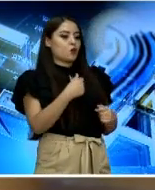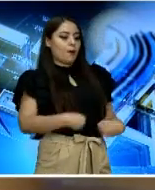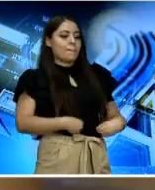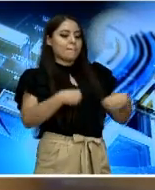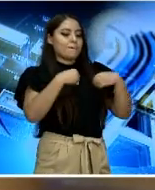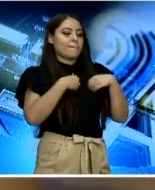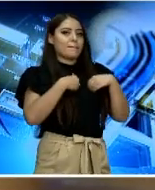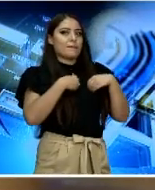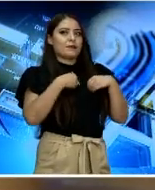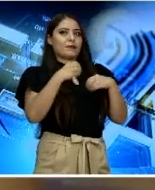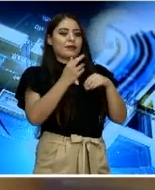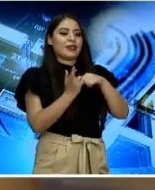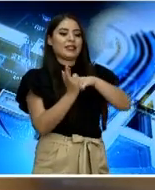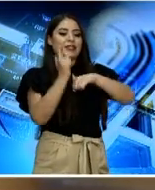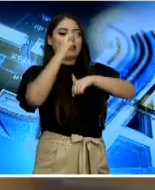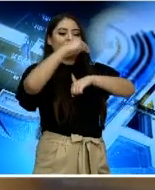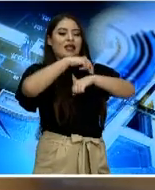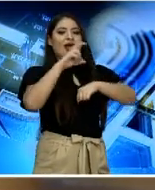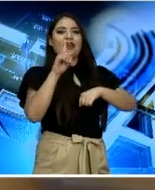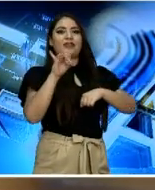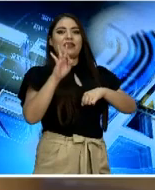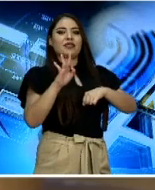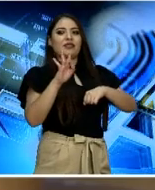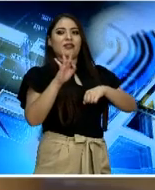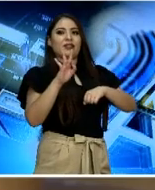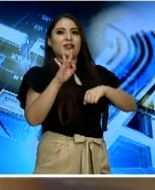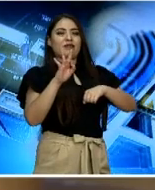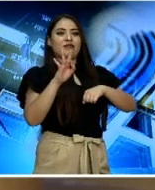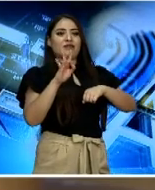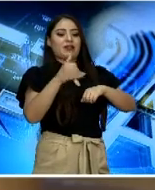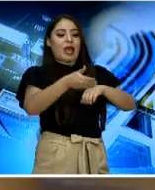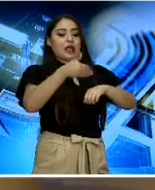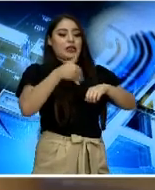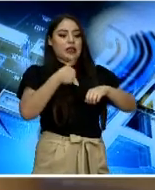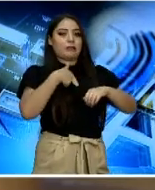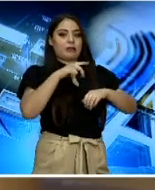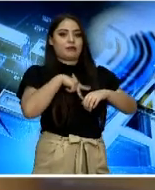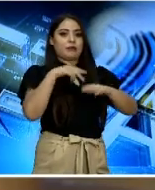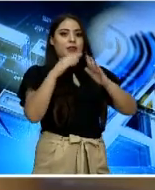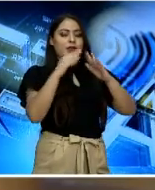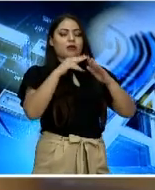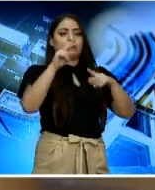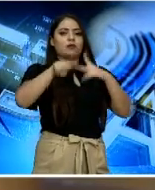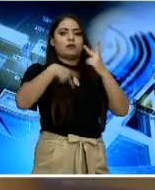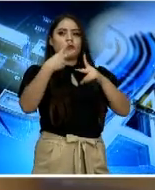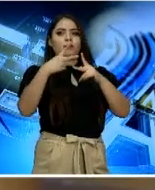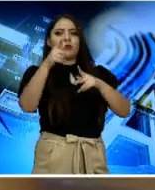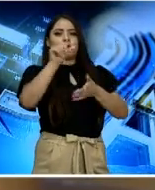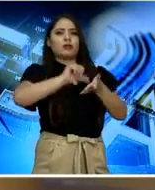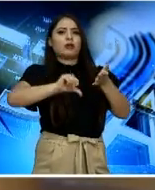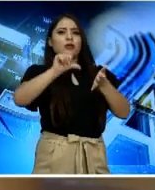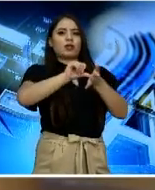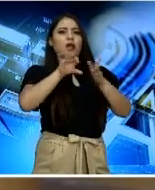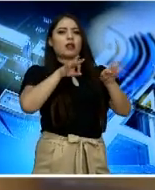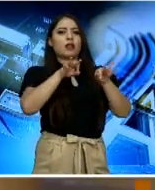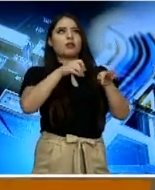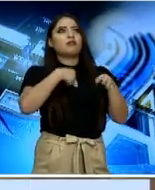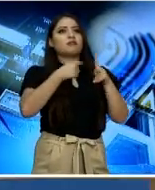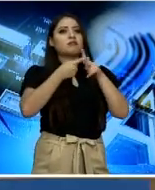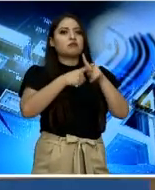Revolución. Fui al centro a comprar un material para trabajar. Ese día empezaba como a las 10:30 de la mañana, la primera